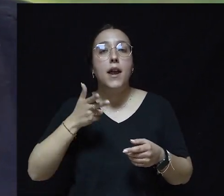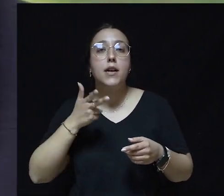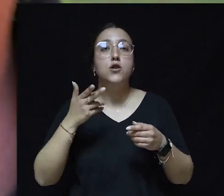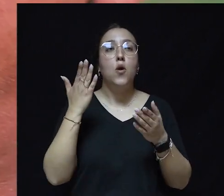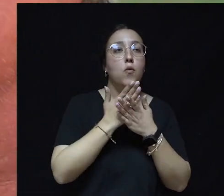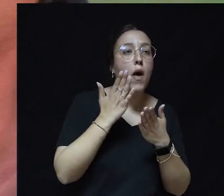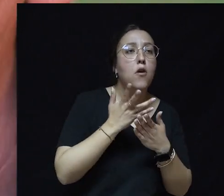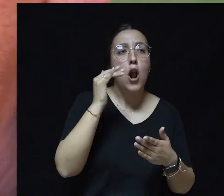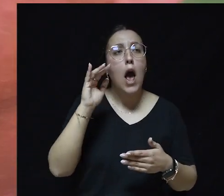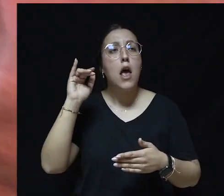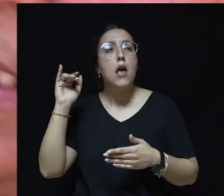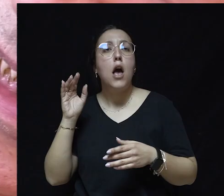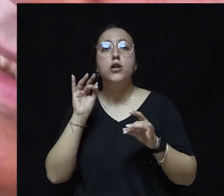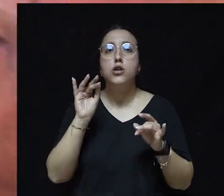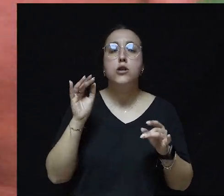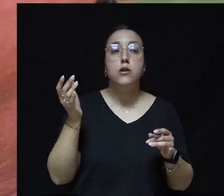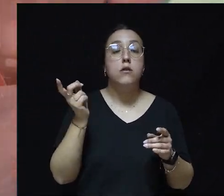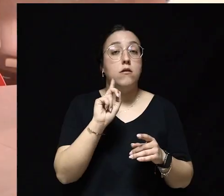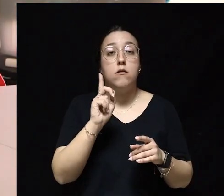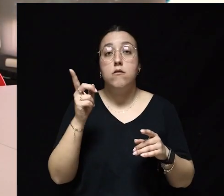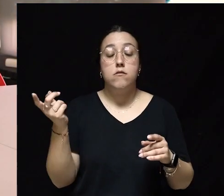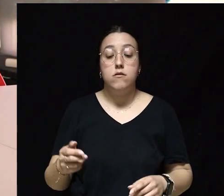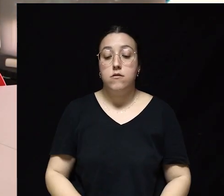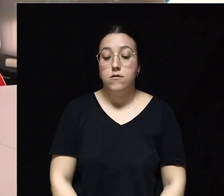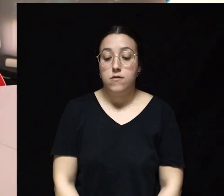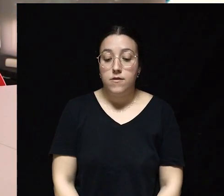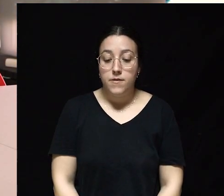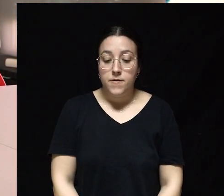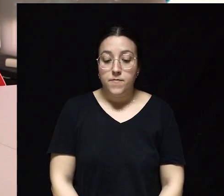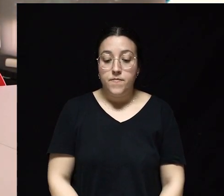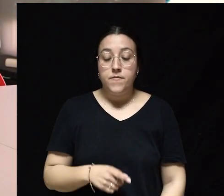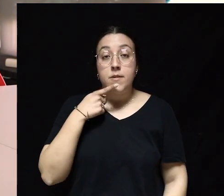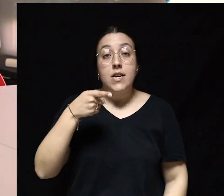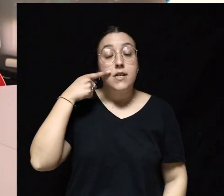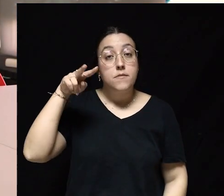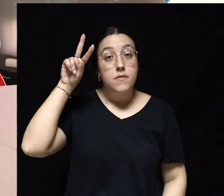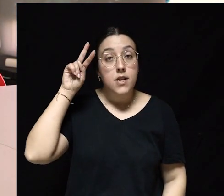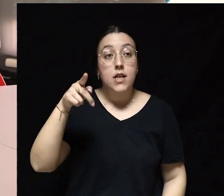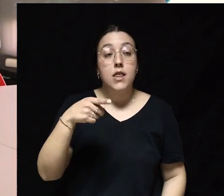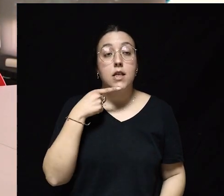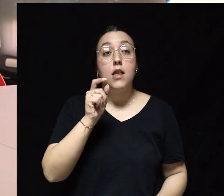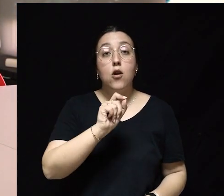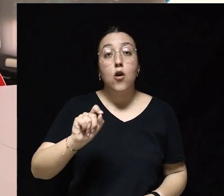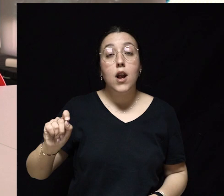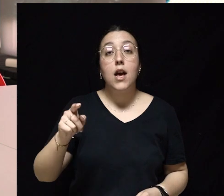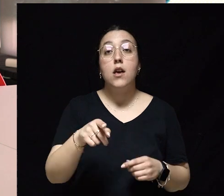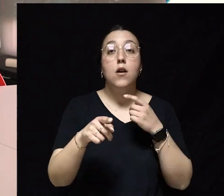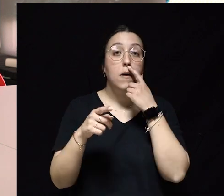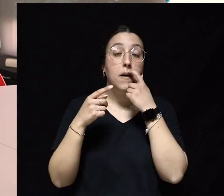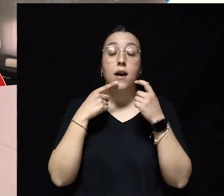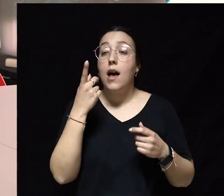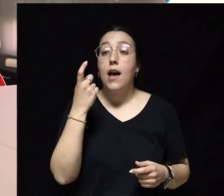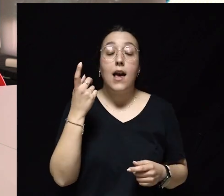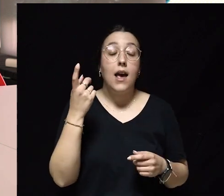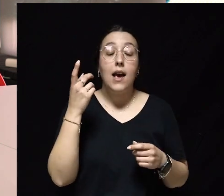a clases más segregadas. Yo en el caso y bajo mi experiencia trabajando con el cole del barrio como trabajo es por una falta